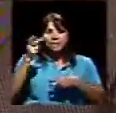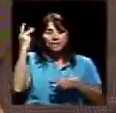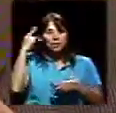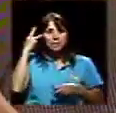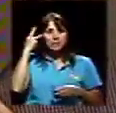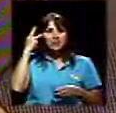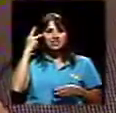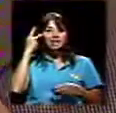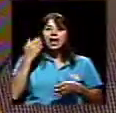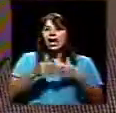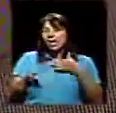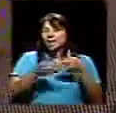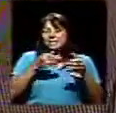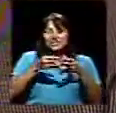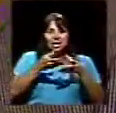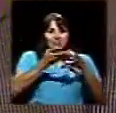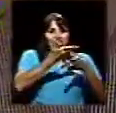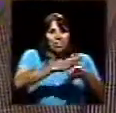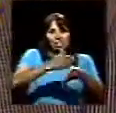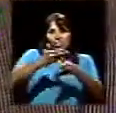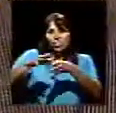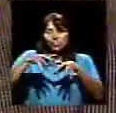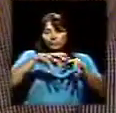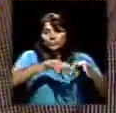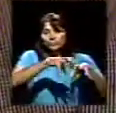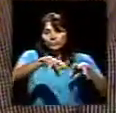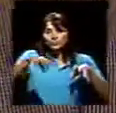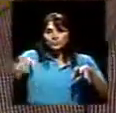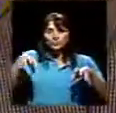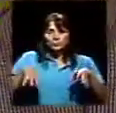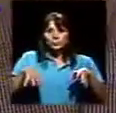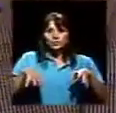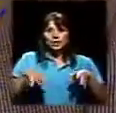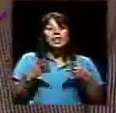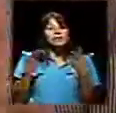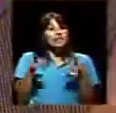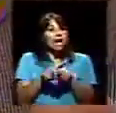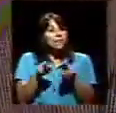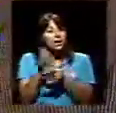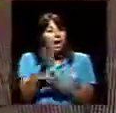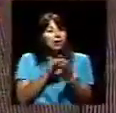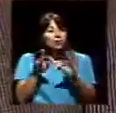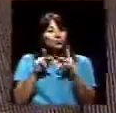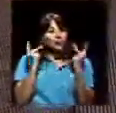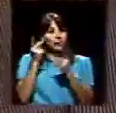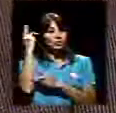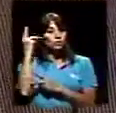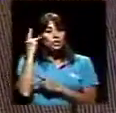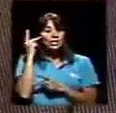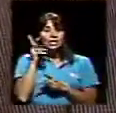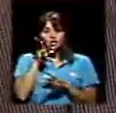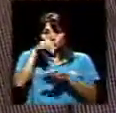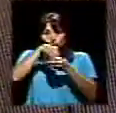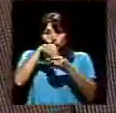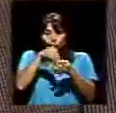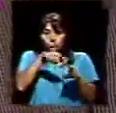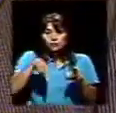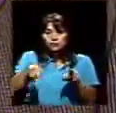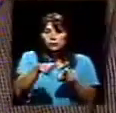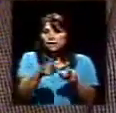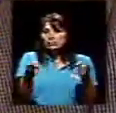del fraccionamiento, de las propias dificultades que viven internamente algunos partidos y que se han manifestado severamente en estos